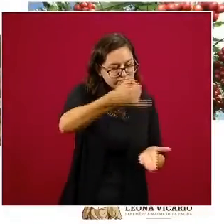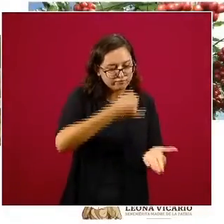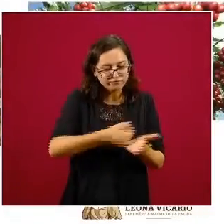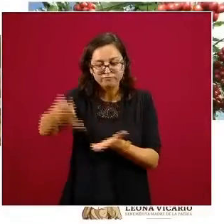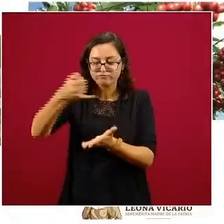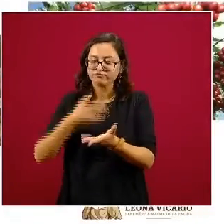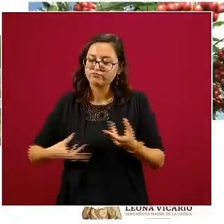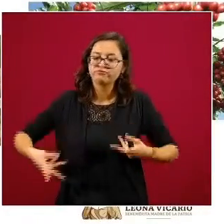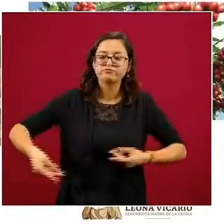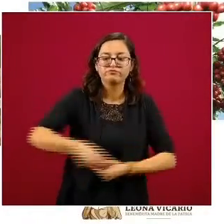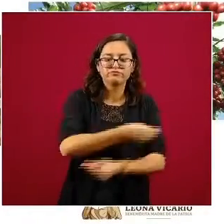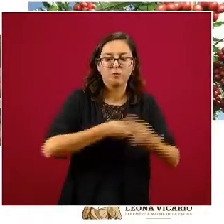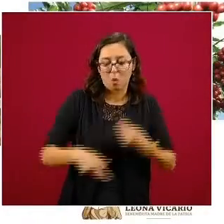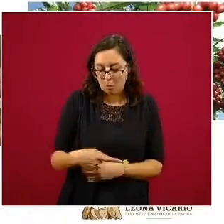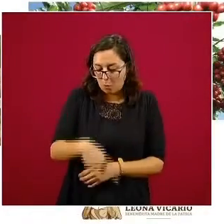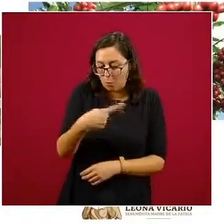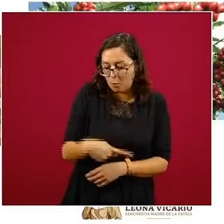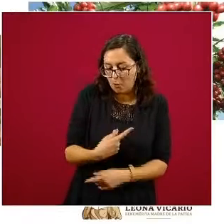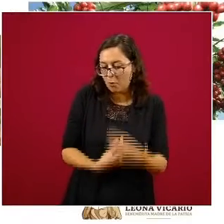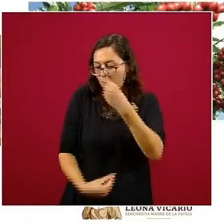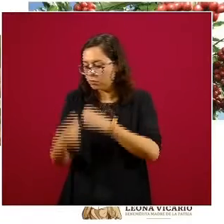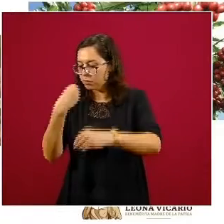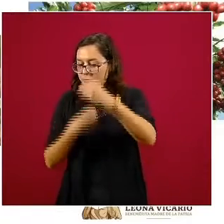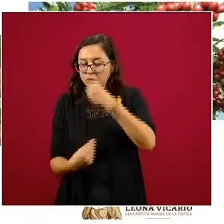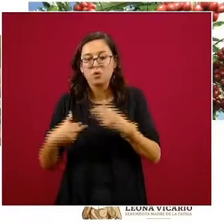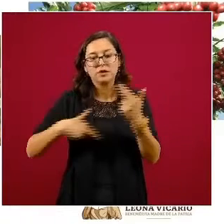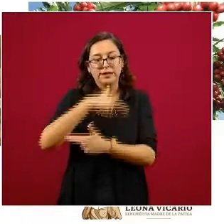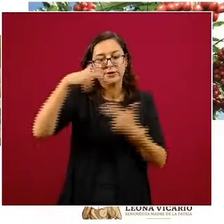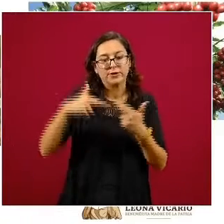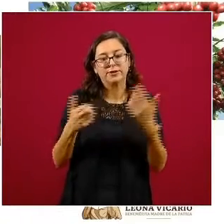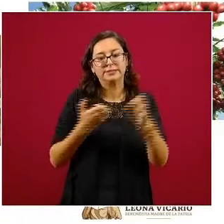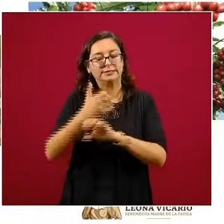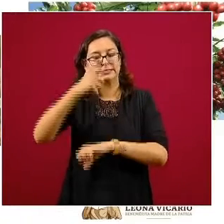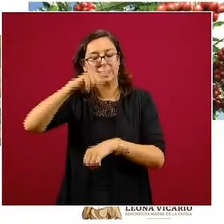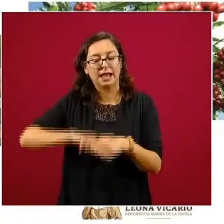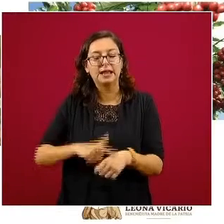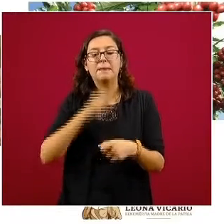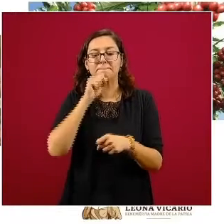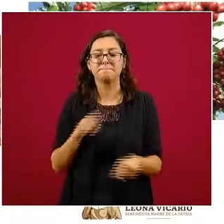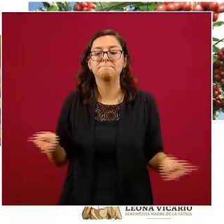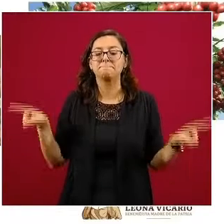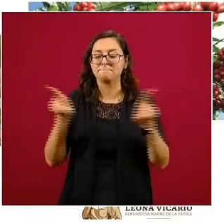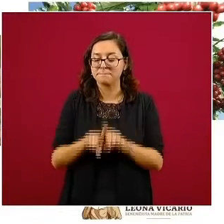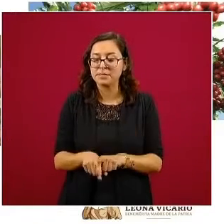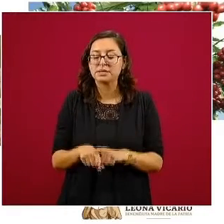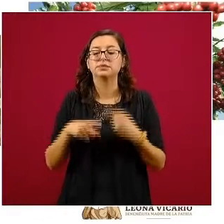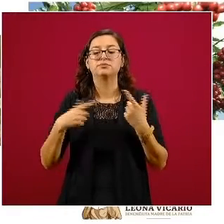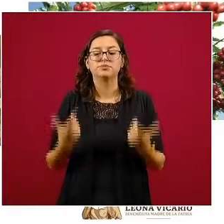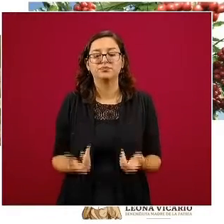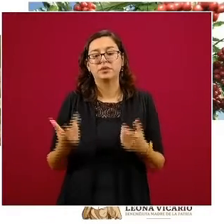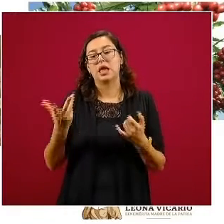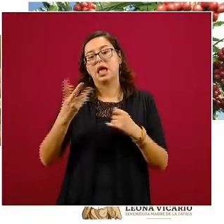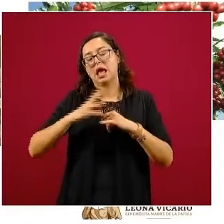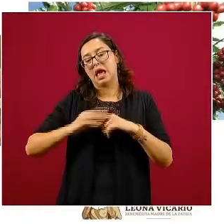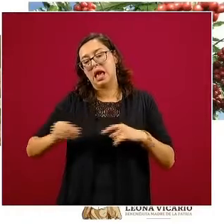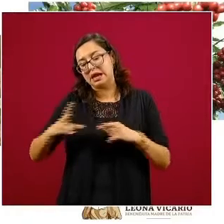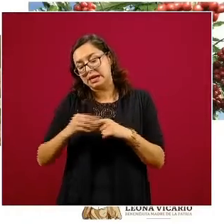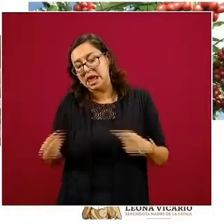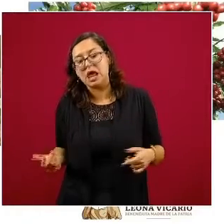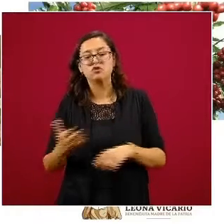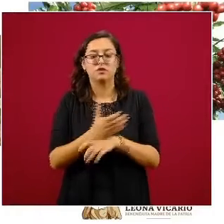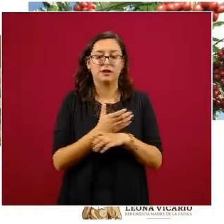Las instituciones de educación superior particularmente han trabajado en distintos niveles.